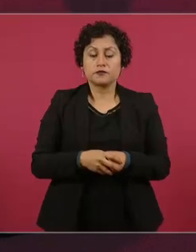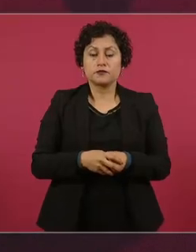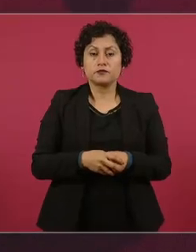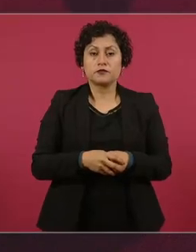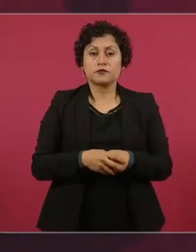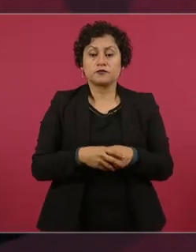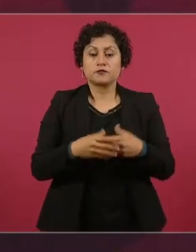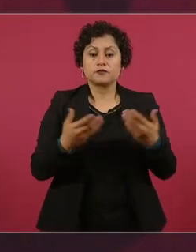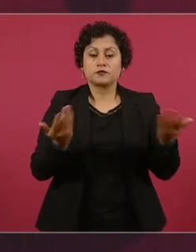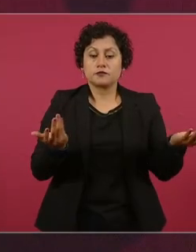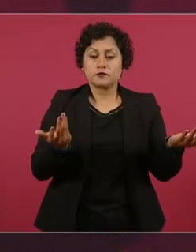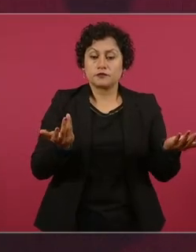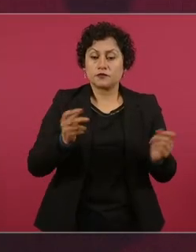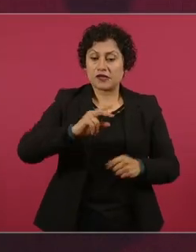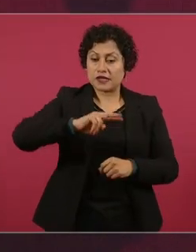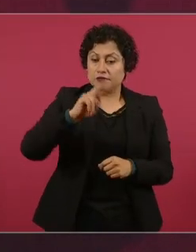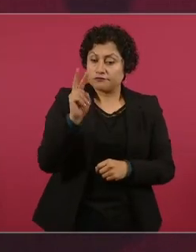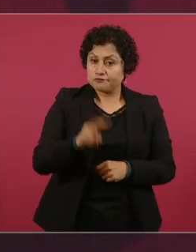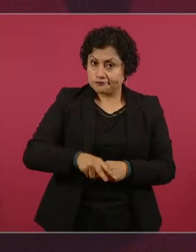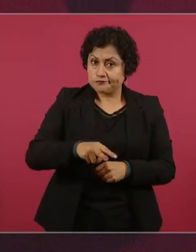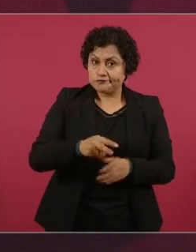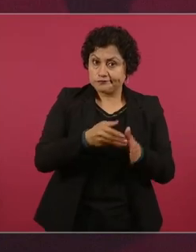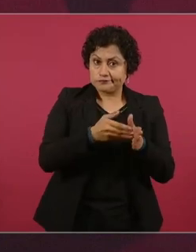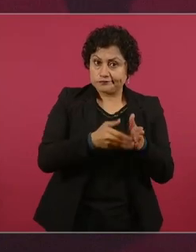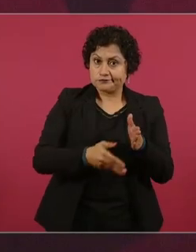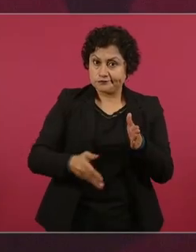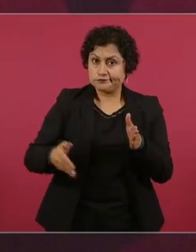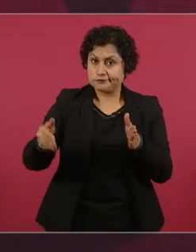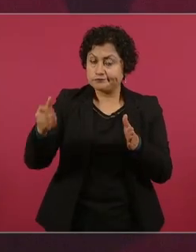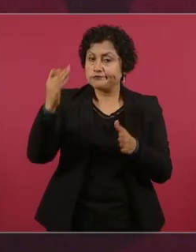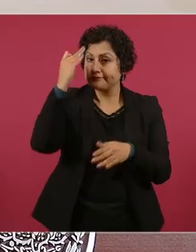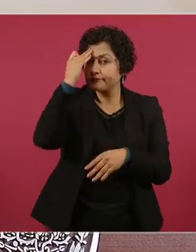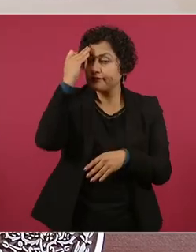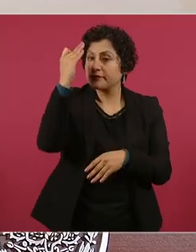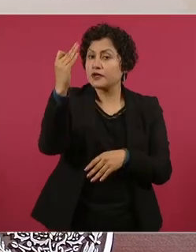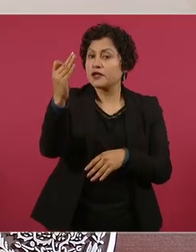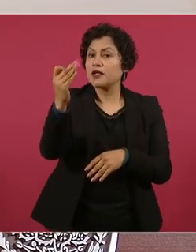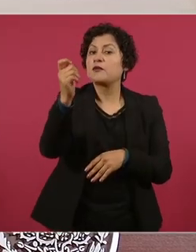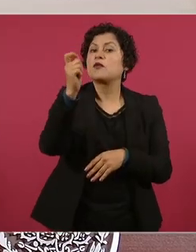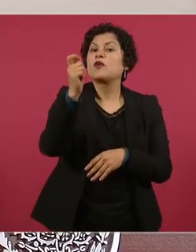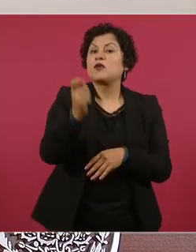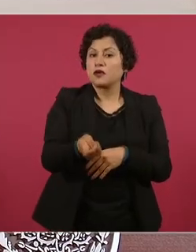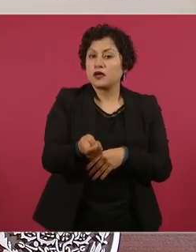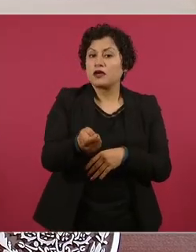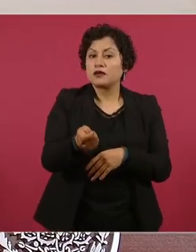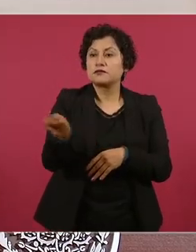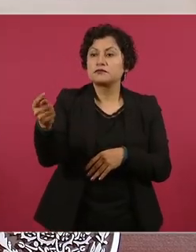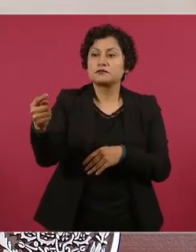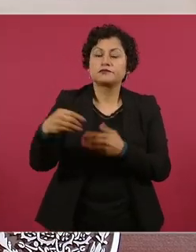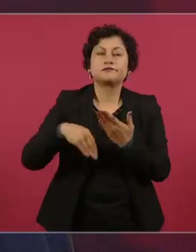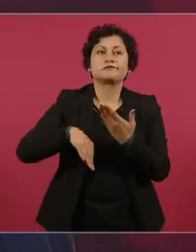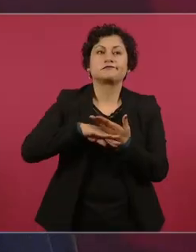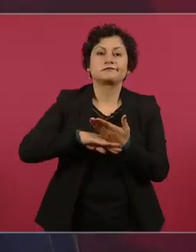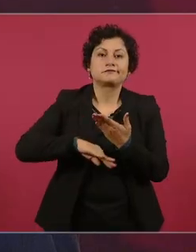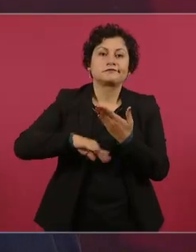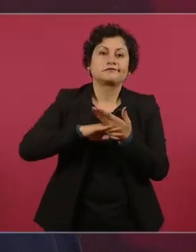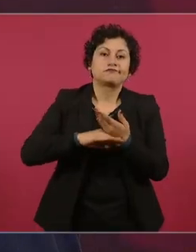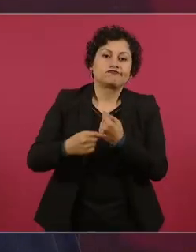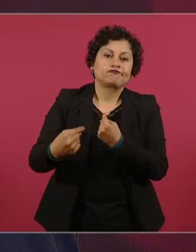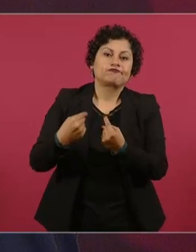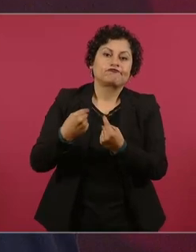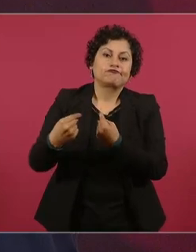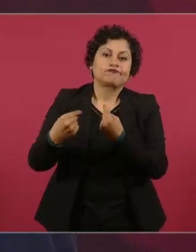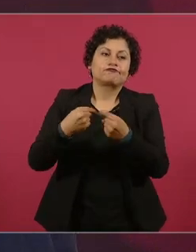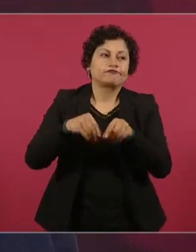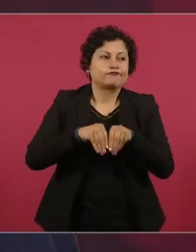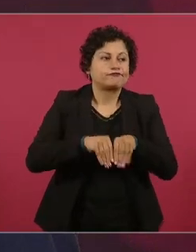temporadas de asedio a